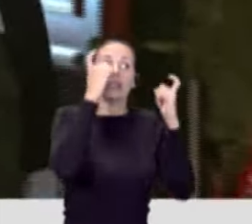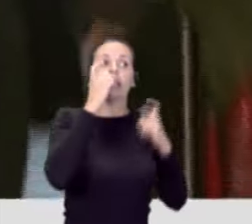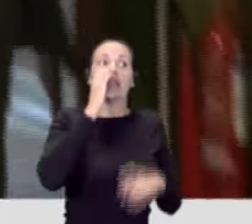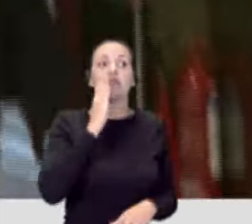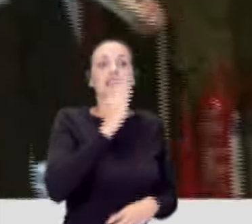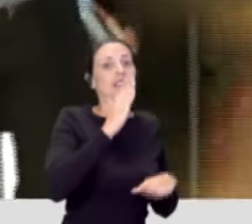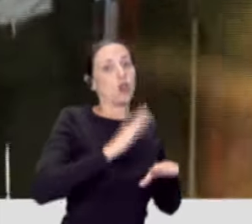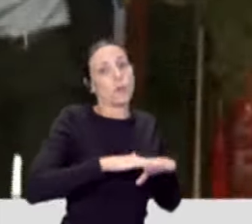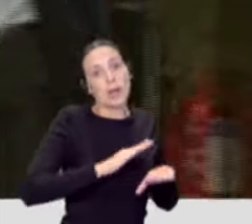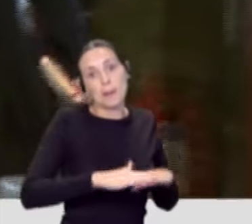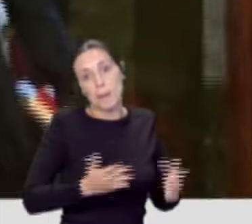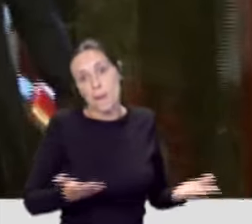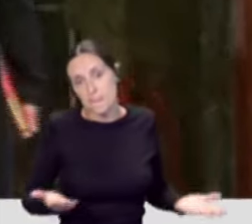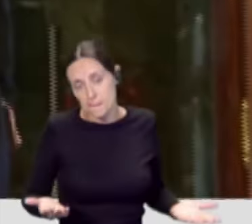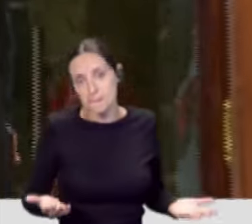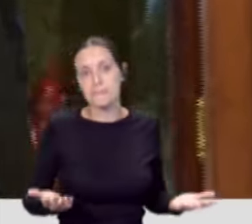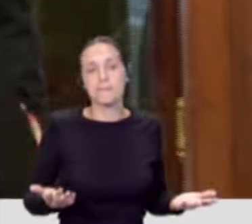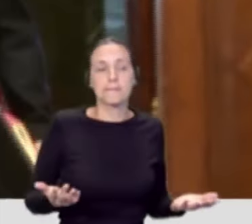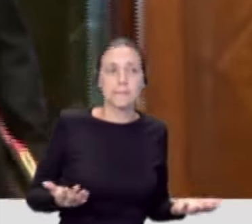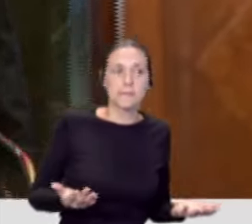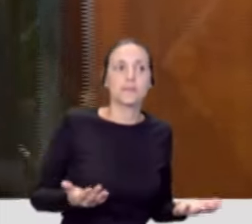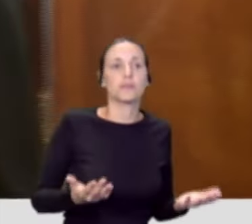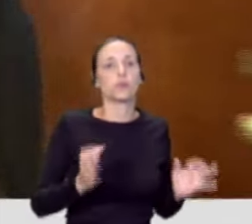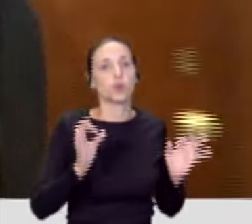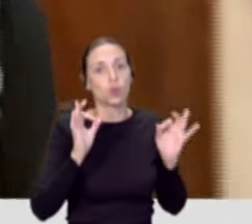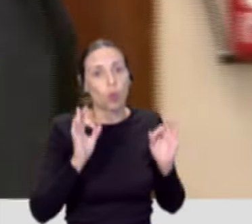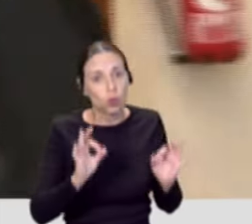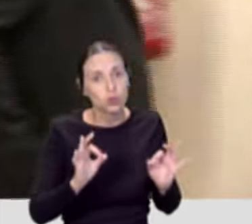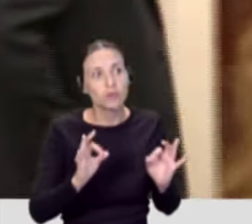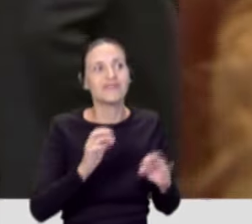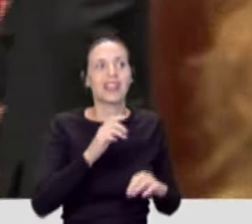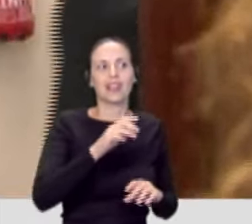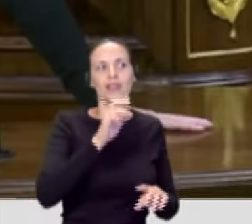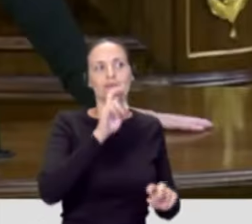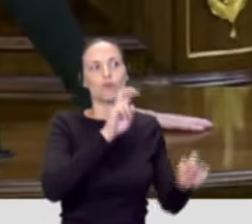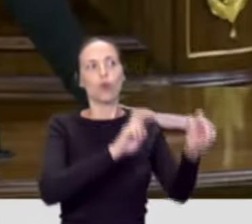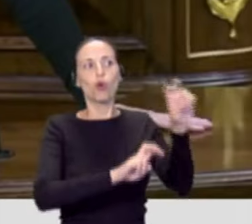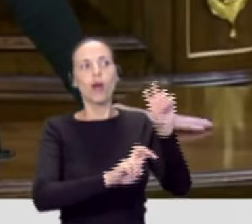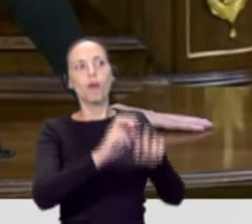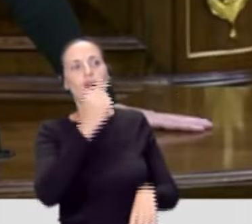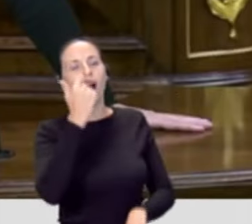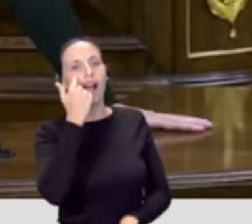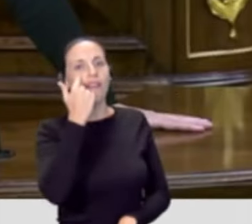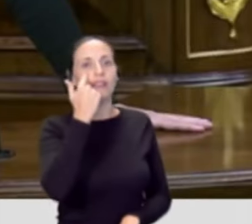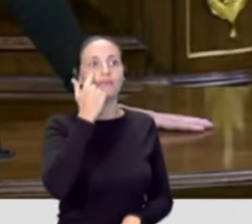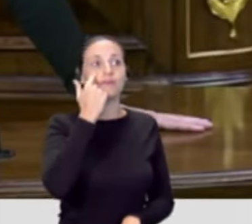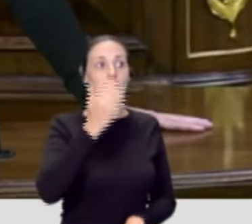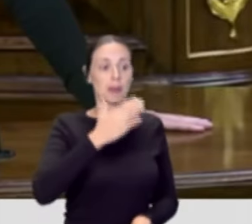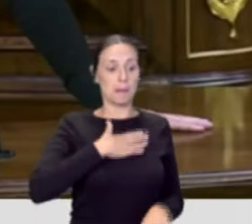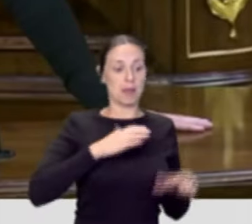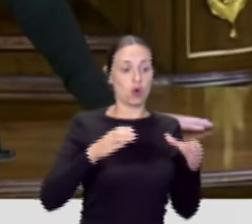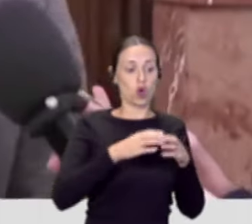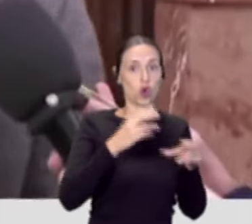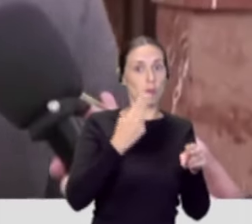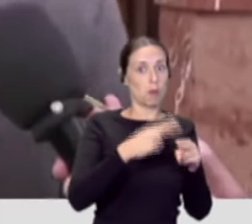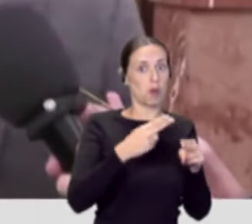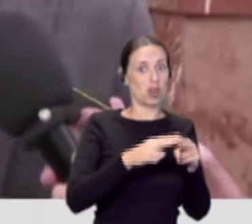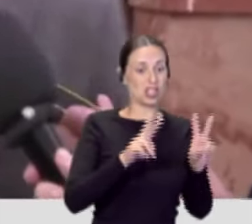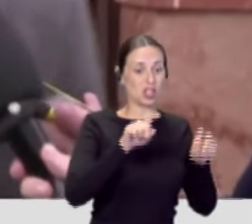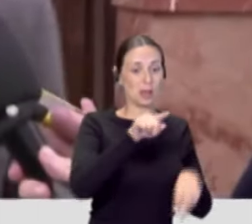que desde un punto de vista discursivo, aquí tenemos que buscar una narrativa en la cual nosotros hemos sido un partido que no vamos a admitir este tipo de